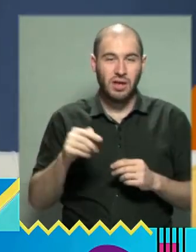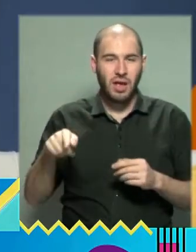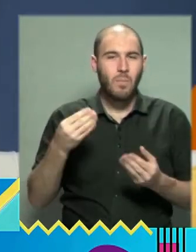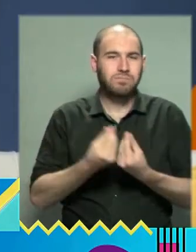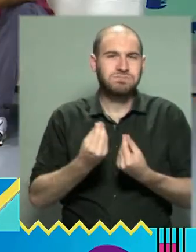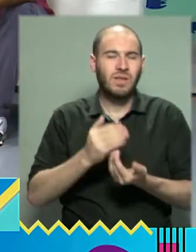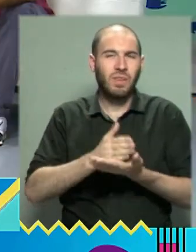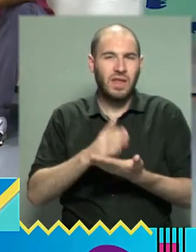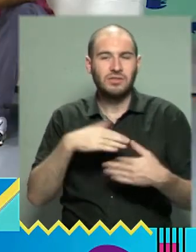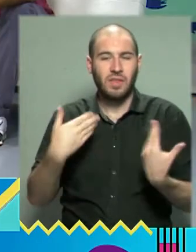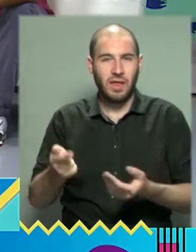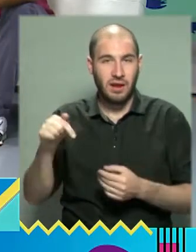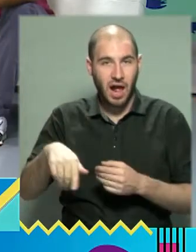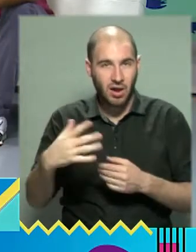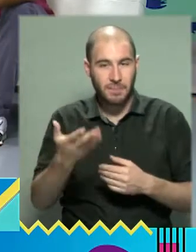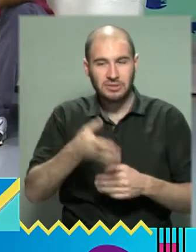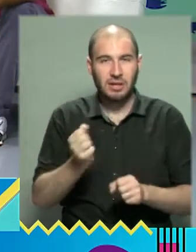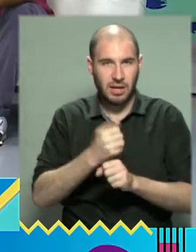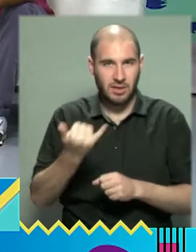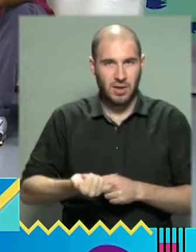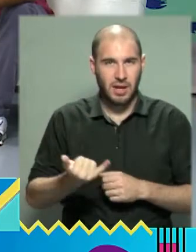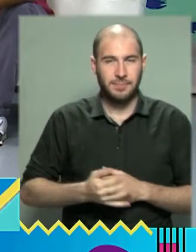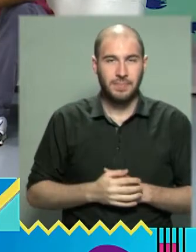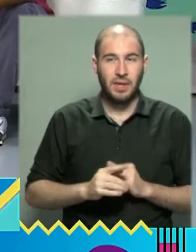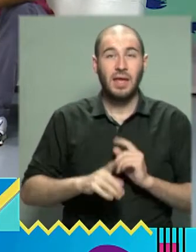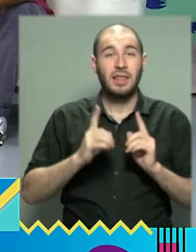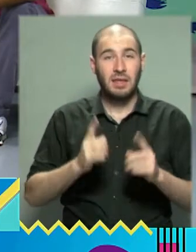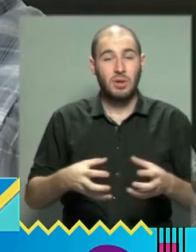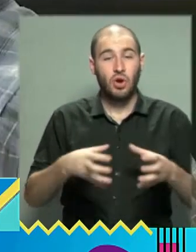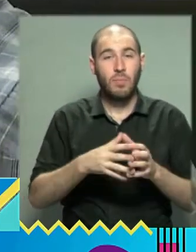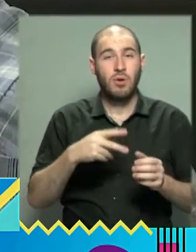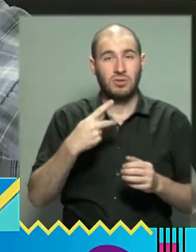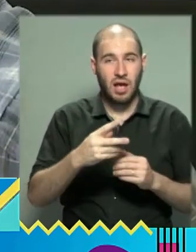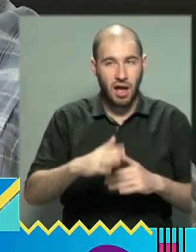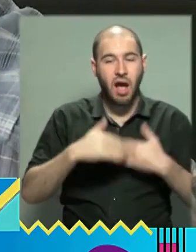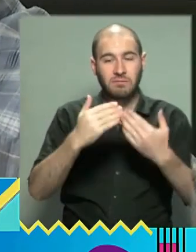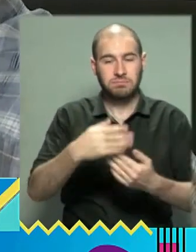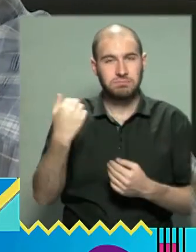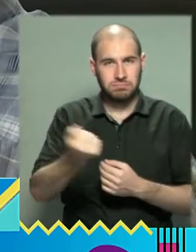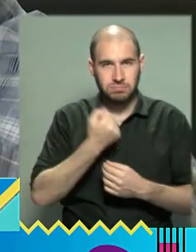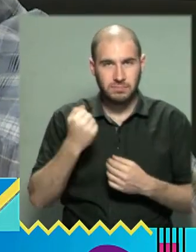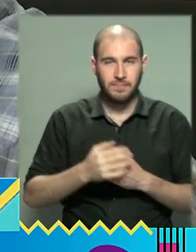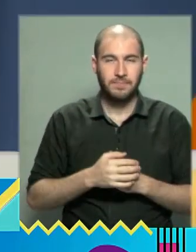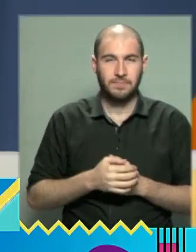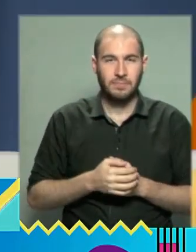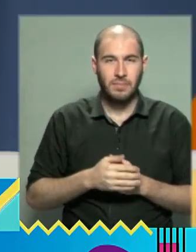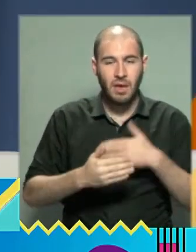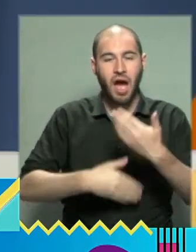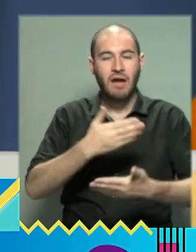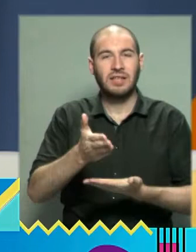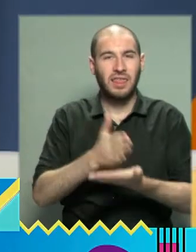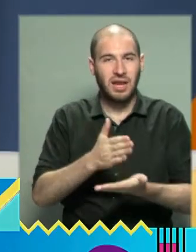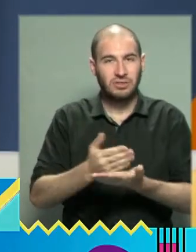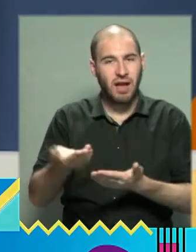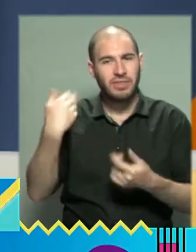mayoría de los derechos que hoy en día tenemos los trabajadores. Y también durante el kirchnerismo se avanzó muchísimo en un montón de derechos que se